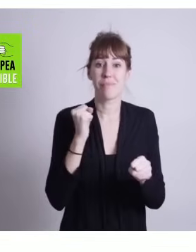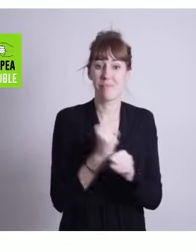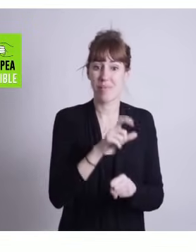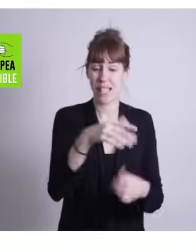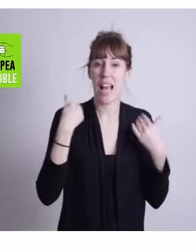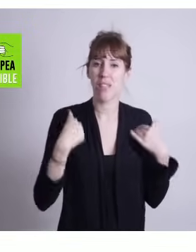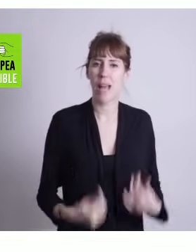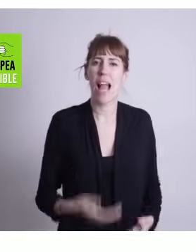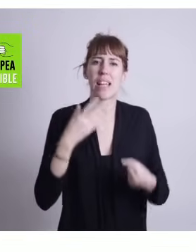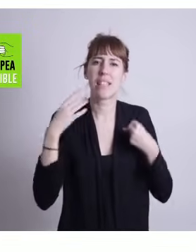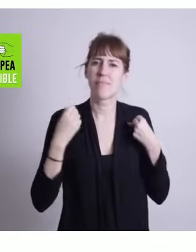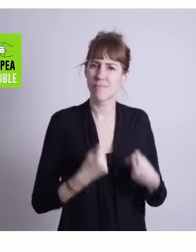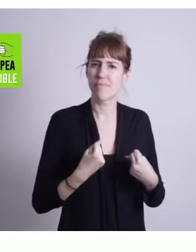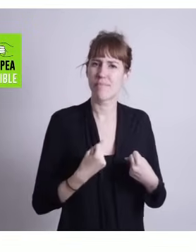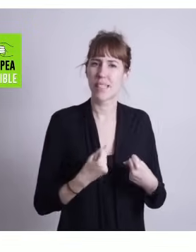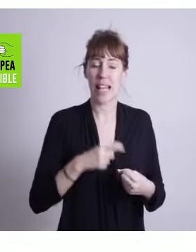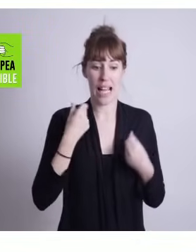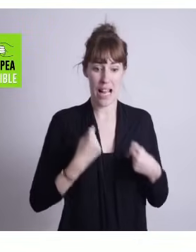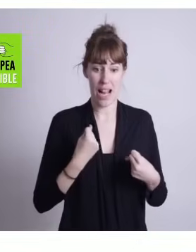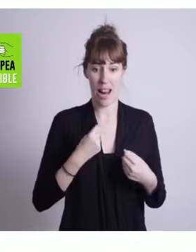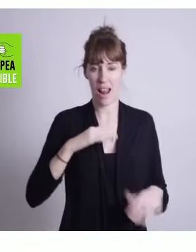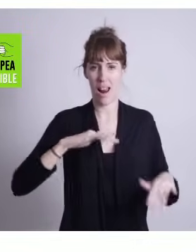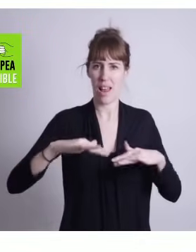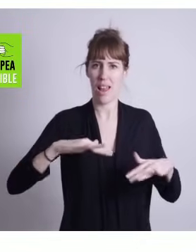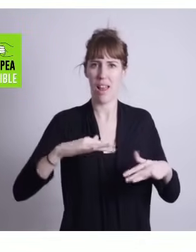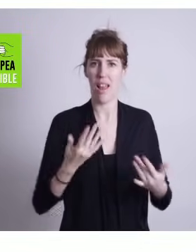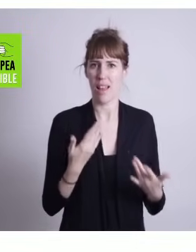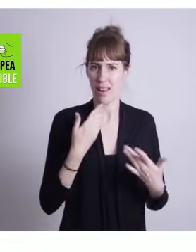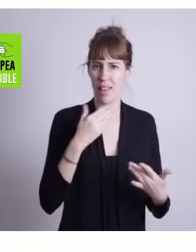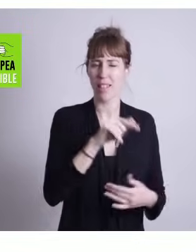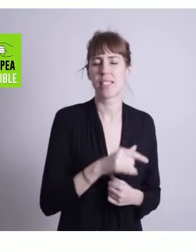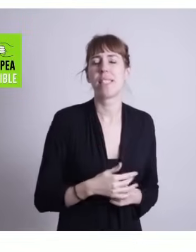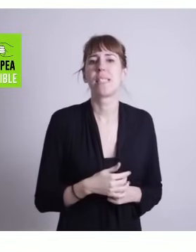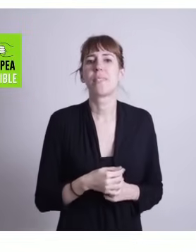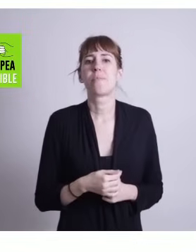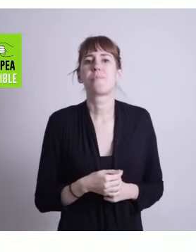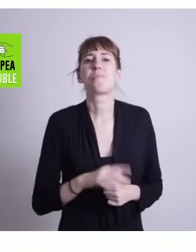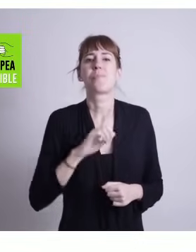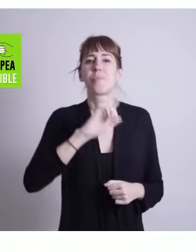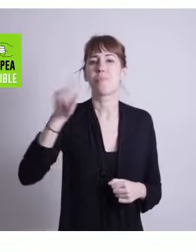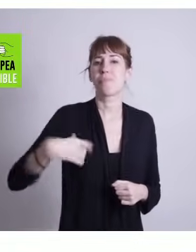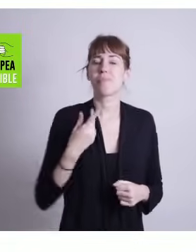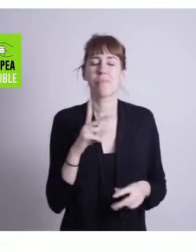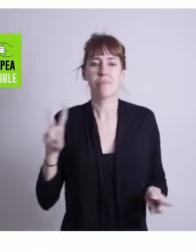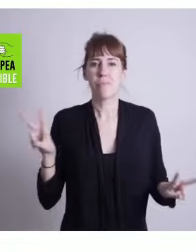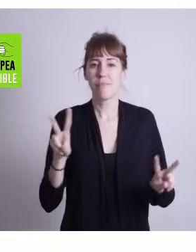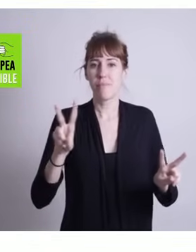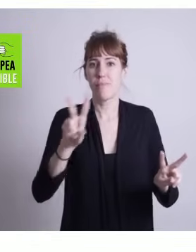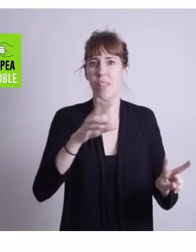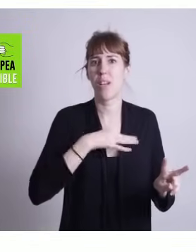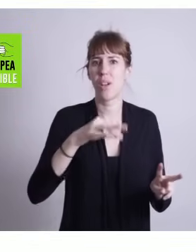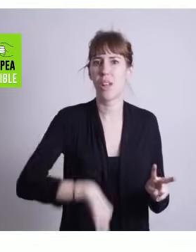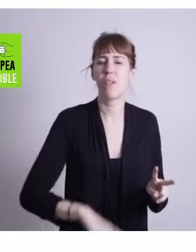van a movilizar la energía, podemos activarnos a un punto tal que lo que es la frecuencia interna nuestra,